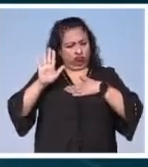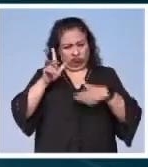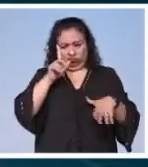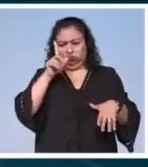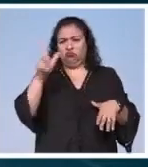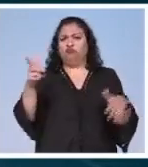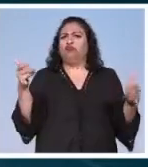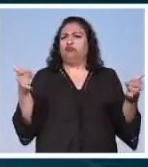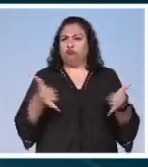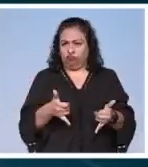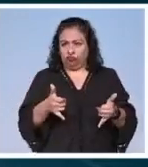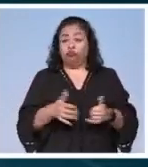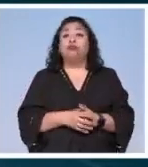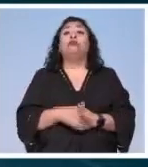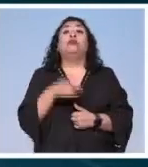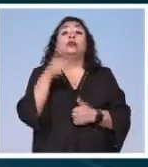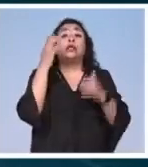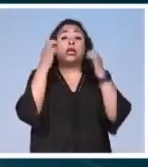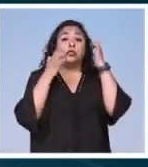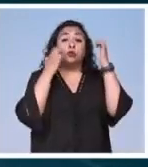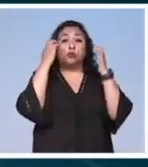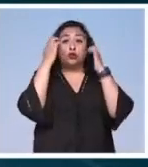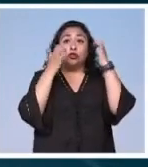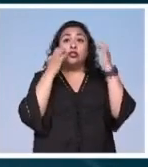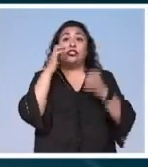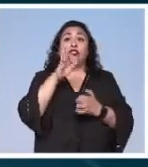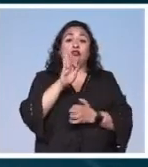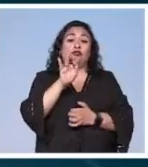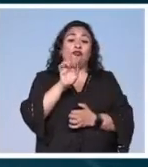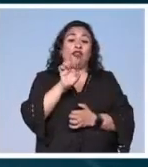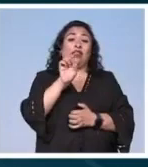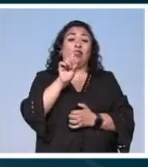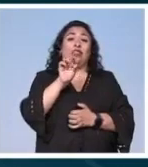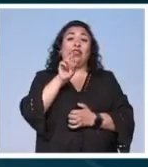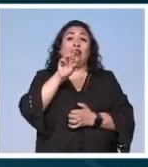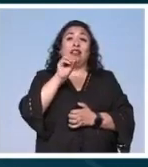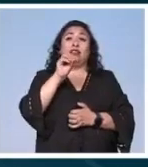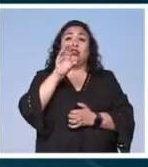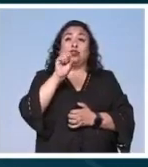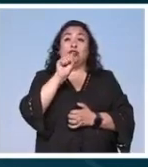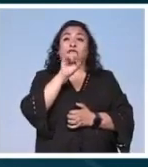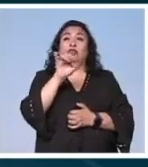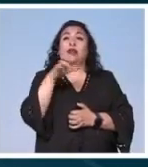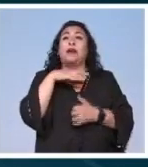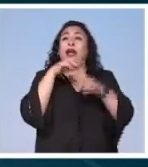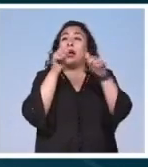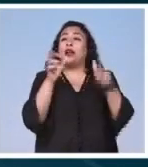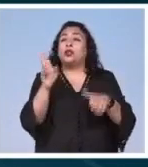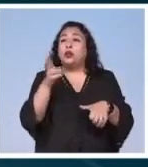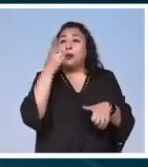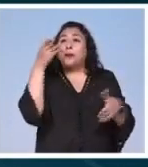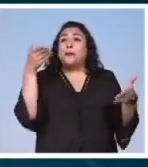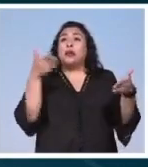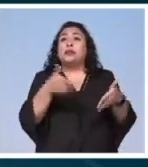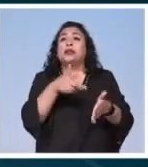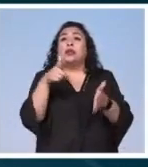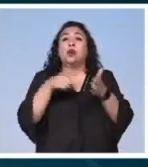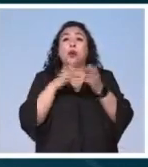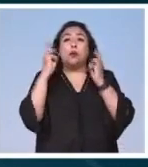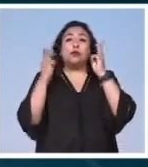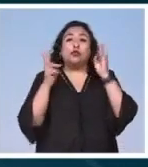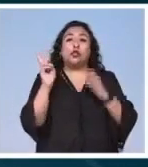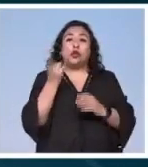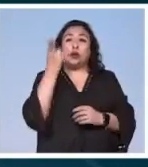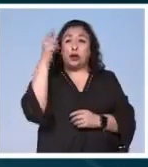espíritu rebelde. La exposición Federico Silva por un arte universitario que presenta el Museo UNAM